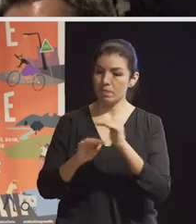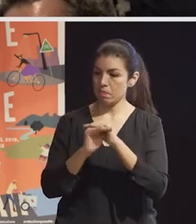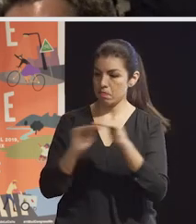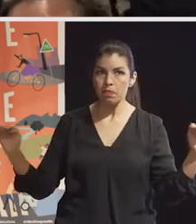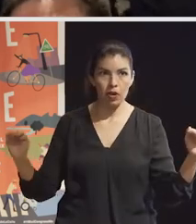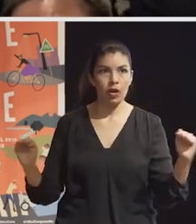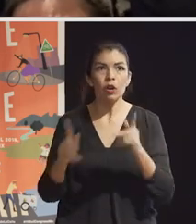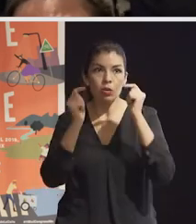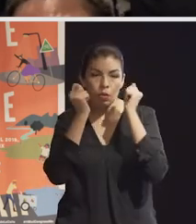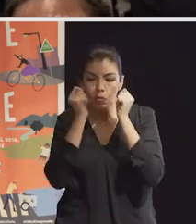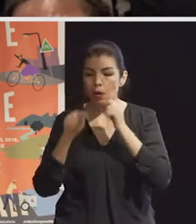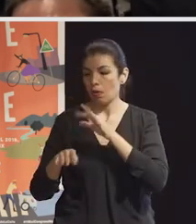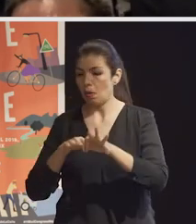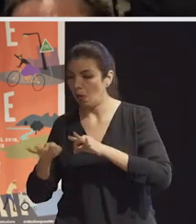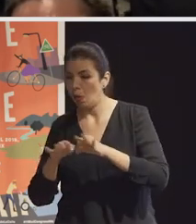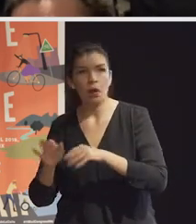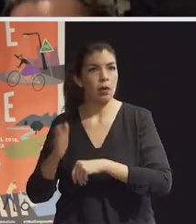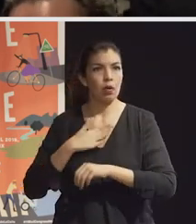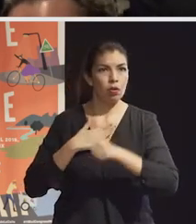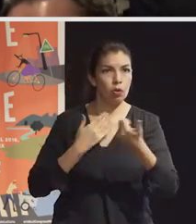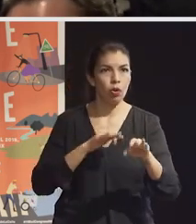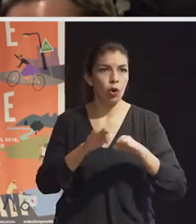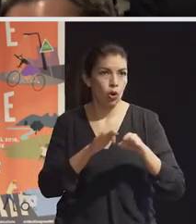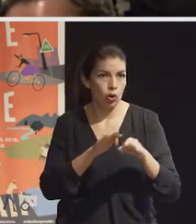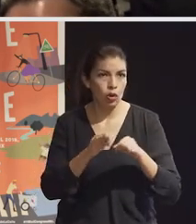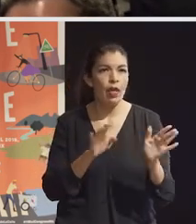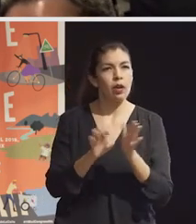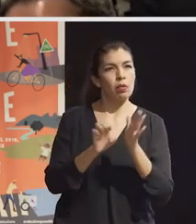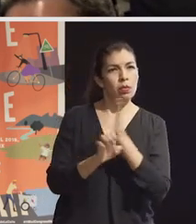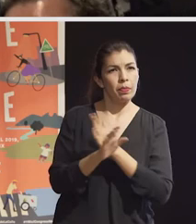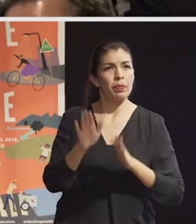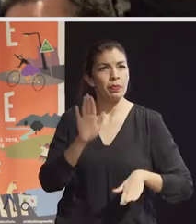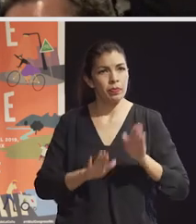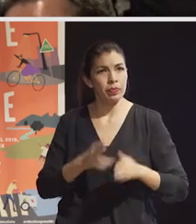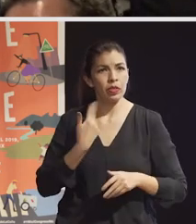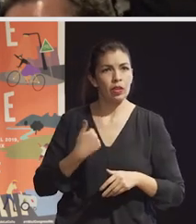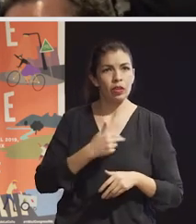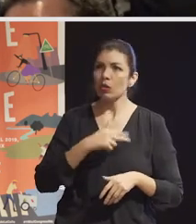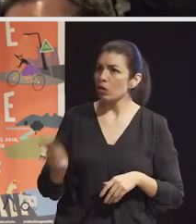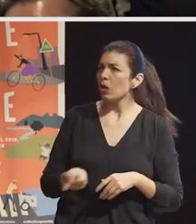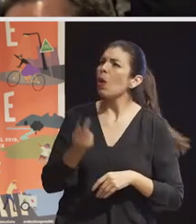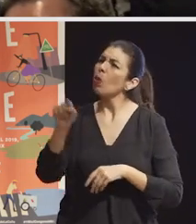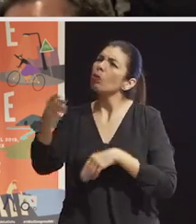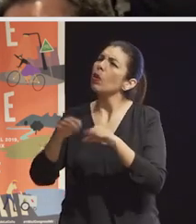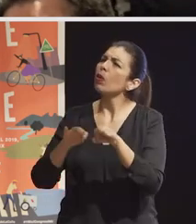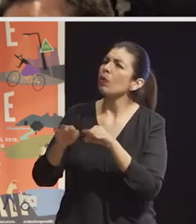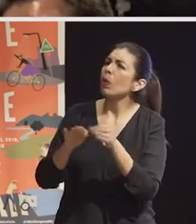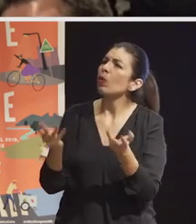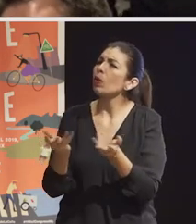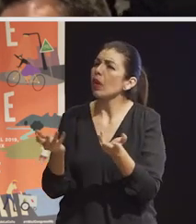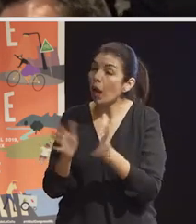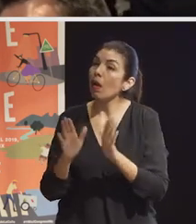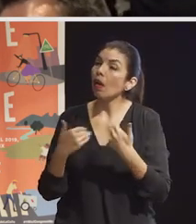cuando como que nos preguntar qué es lo que hace y el que te desempeña es por lo que te validas no tratar de atrás tras